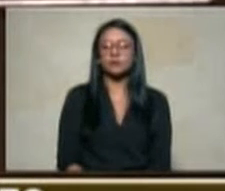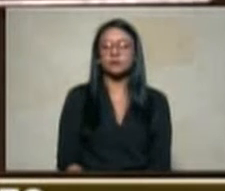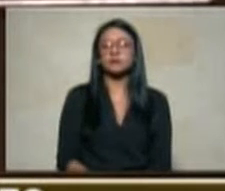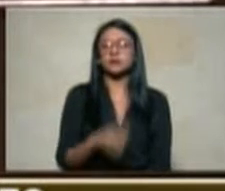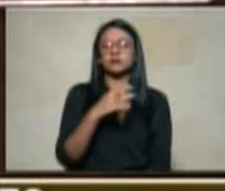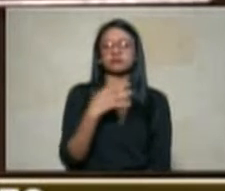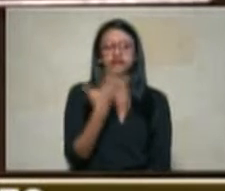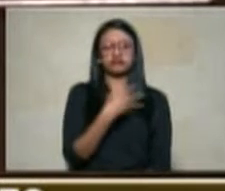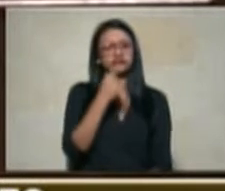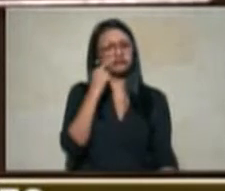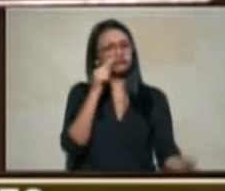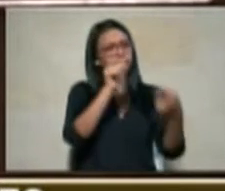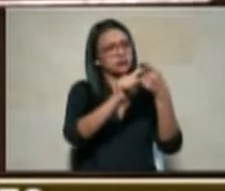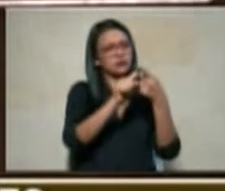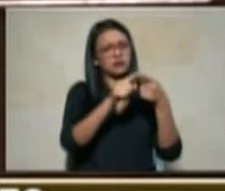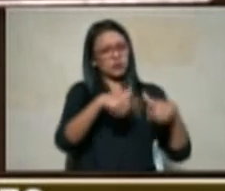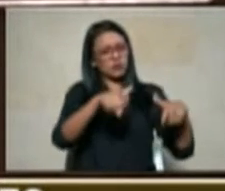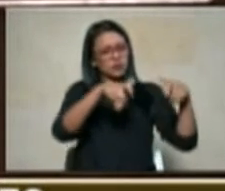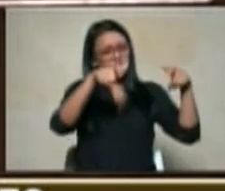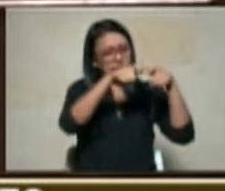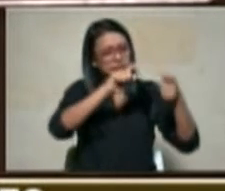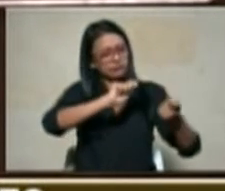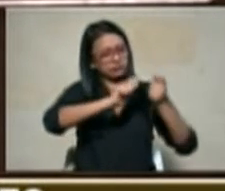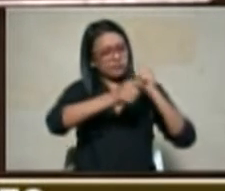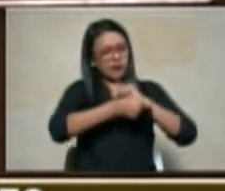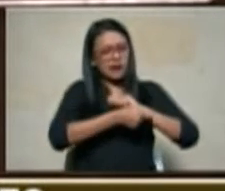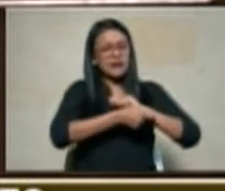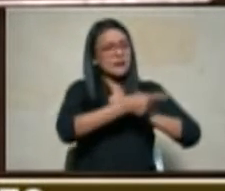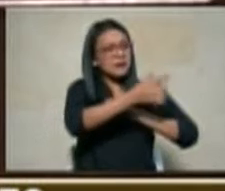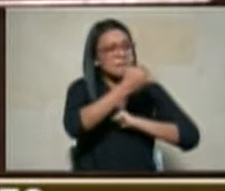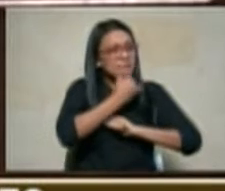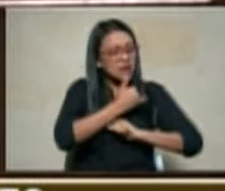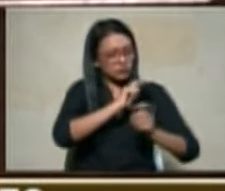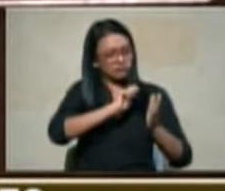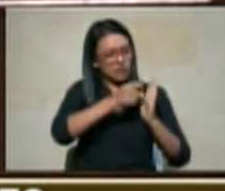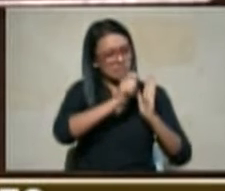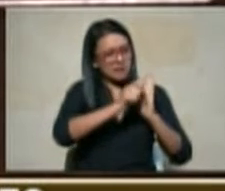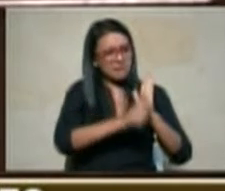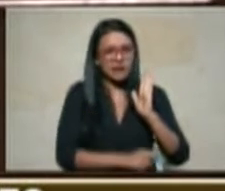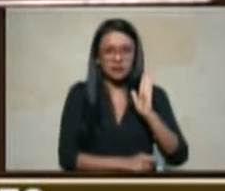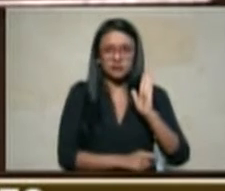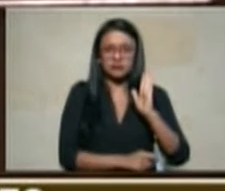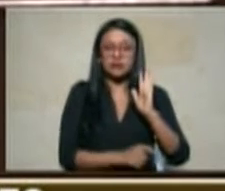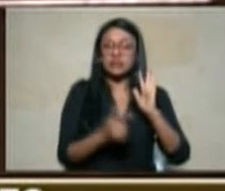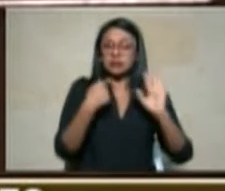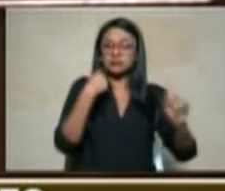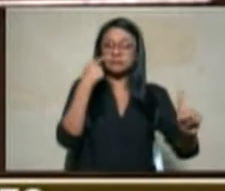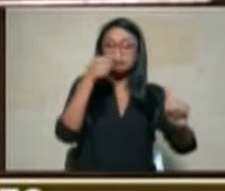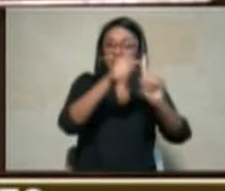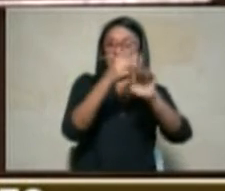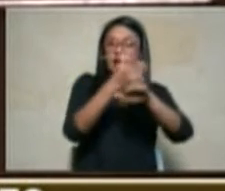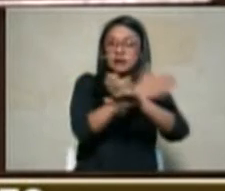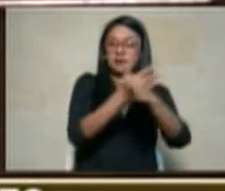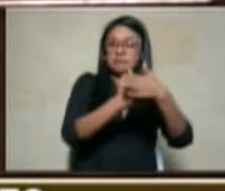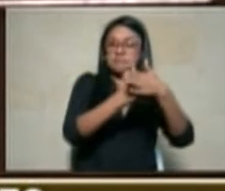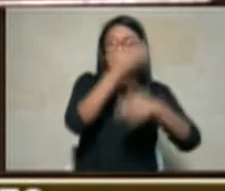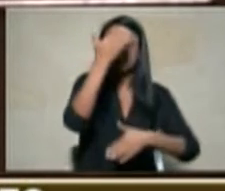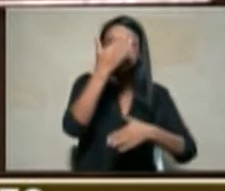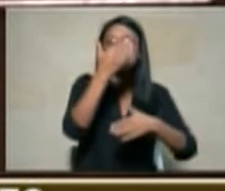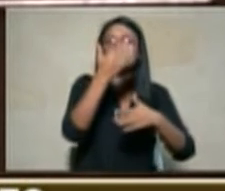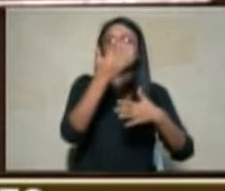nosotros tenemos la misión como congresistas de reformar lo que está mal. Y esa buena intención original no está dando